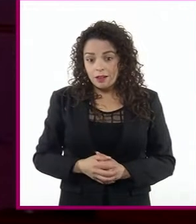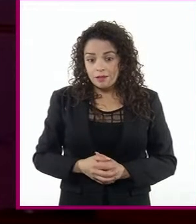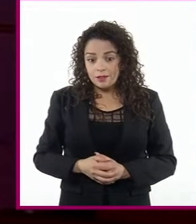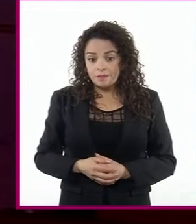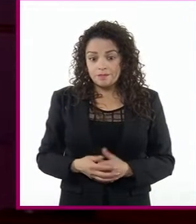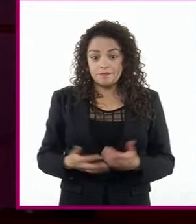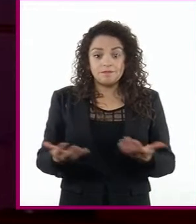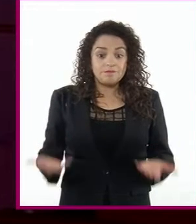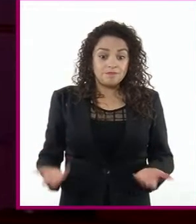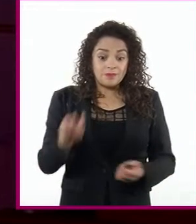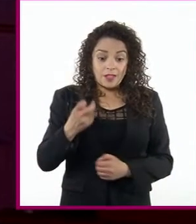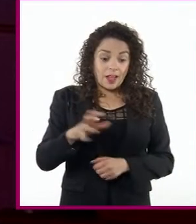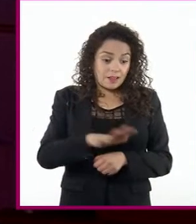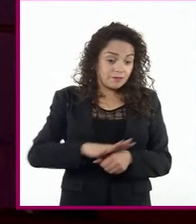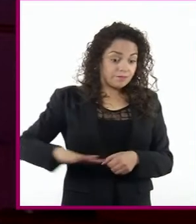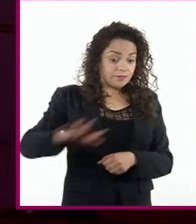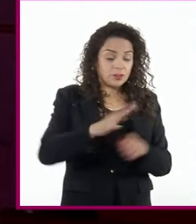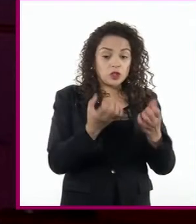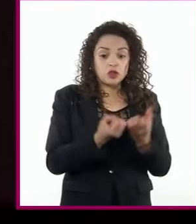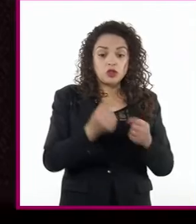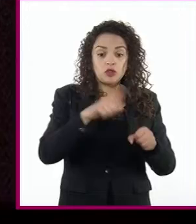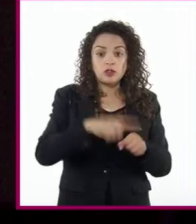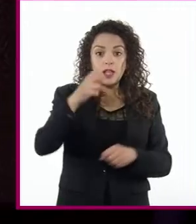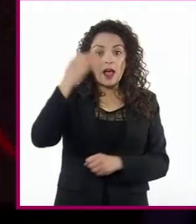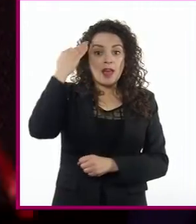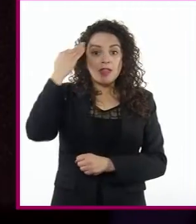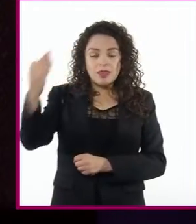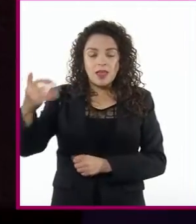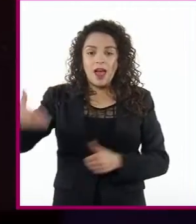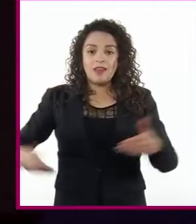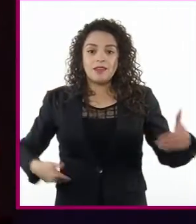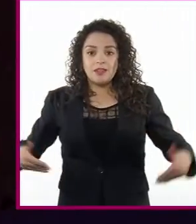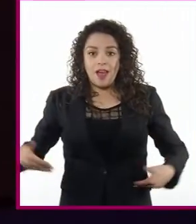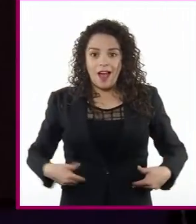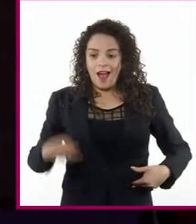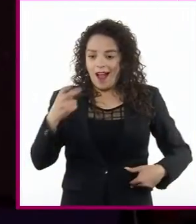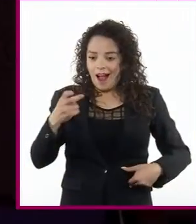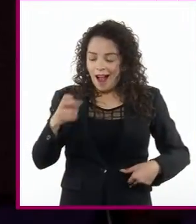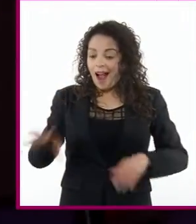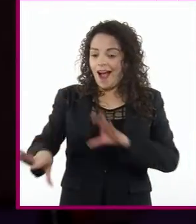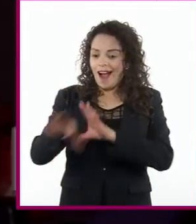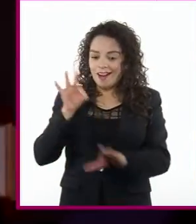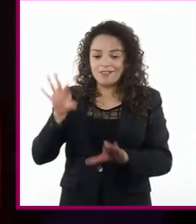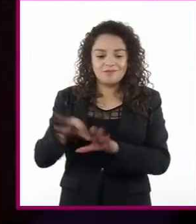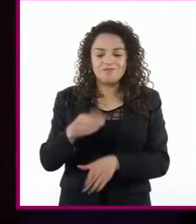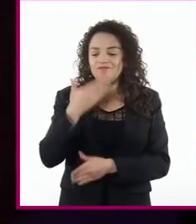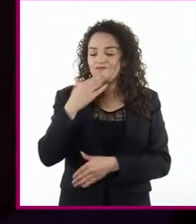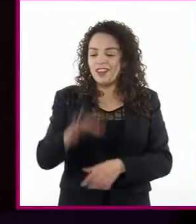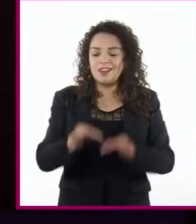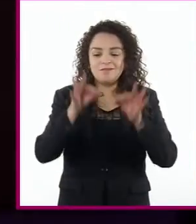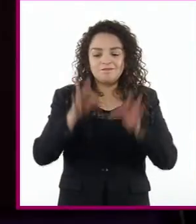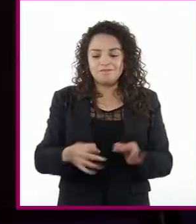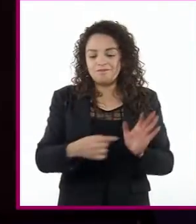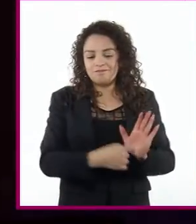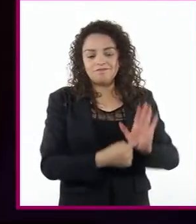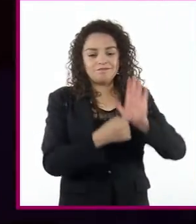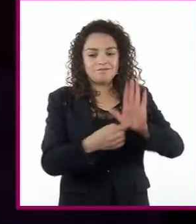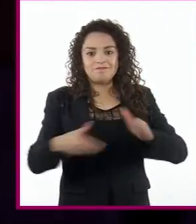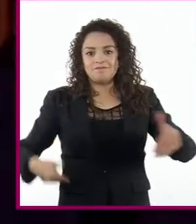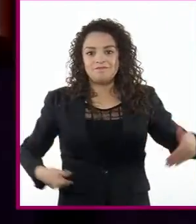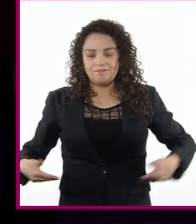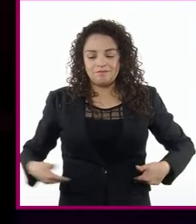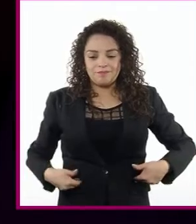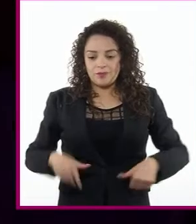Asuntos del ambiente social de la época que el teatro rescata con precisión. Al inicio de la